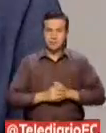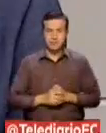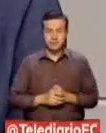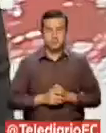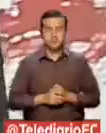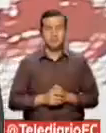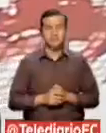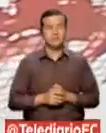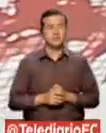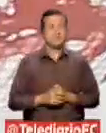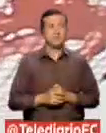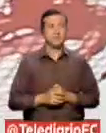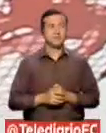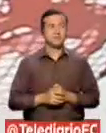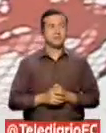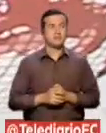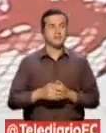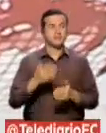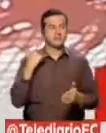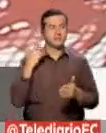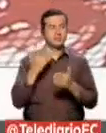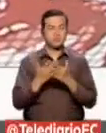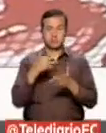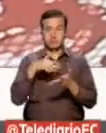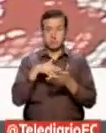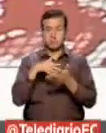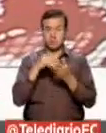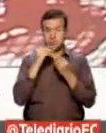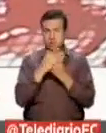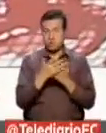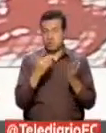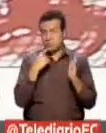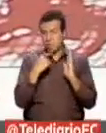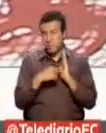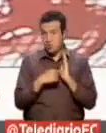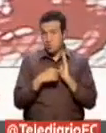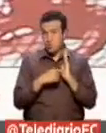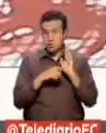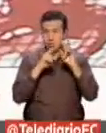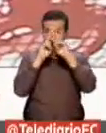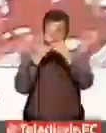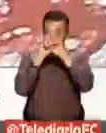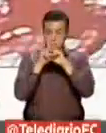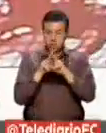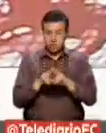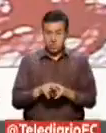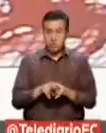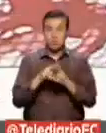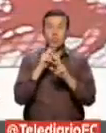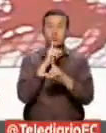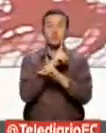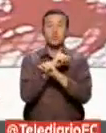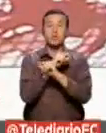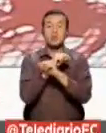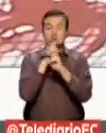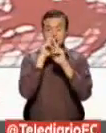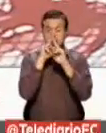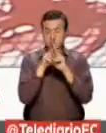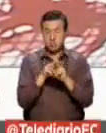Bueno, hay justamente los últimos estudios indican que, por ejemplo, se hizo un barrido de Twitter